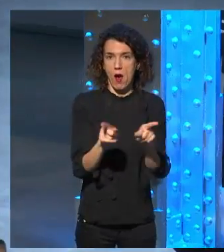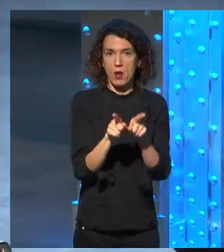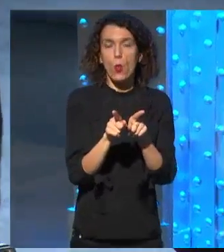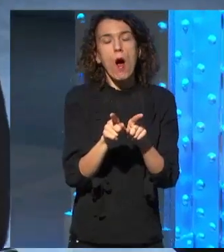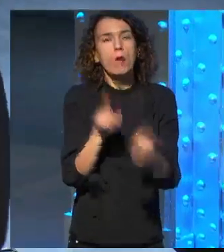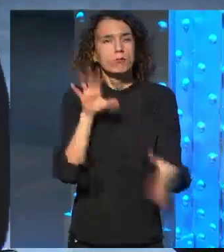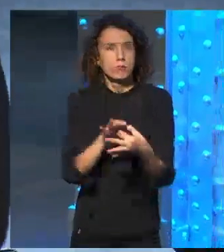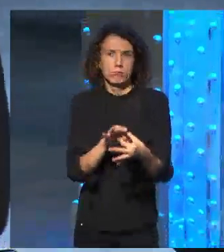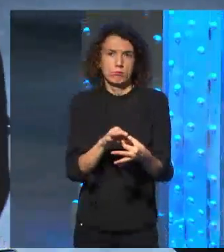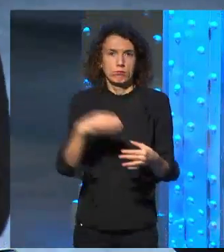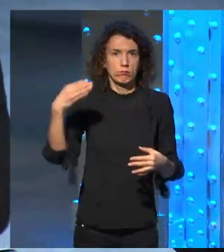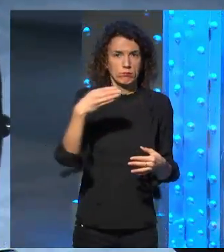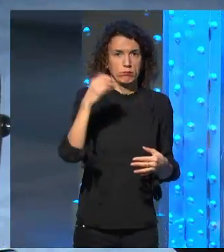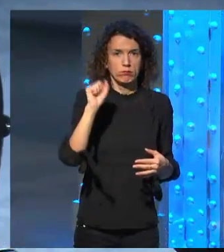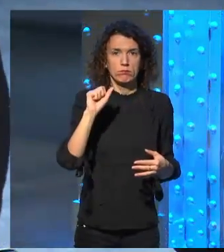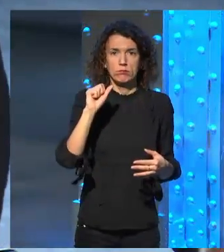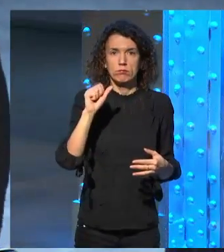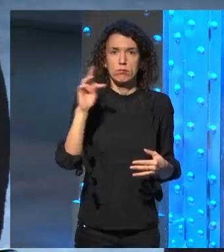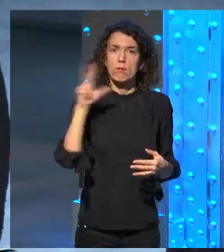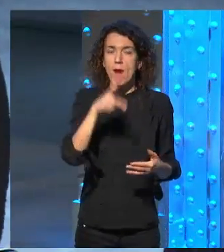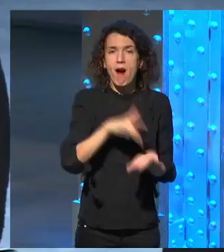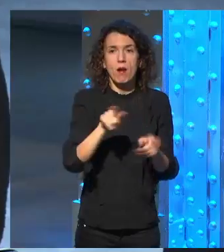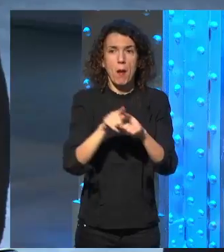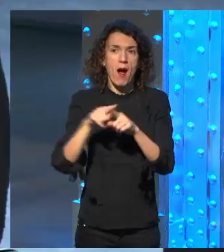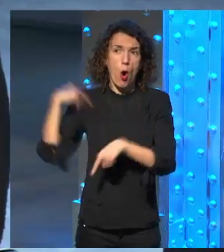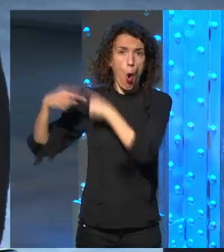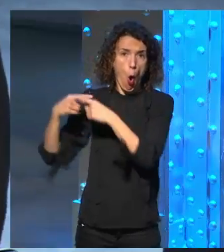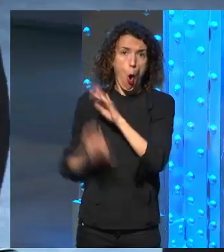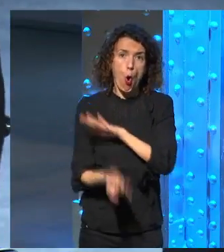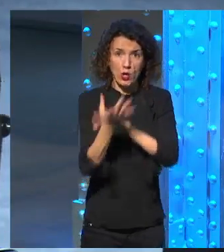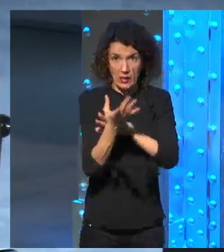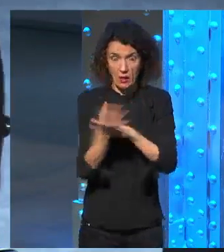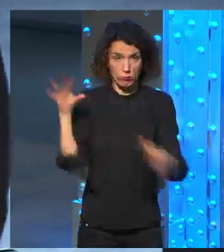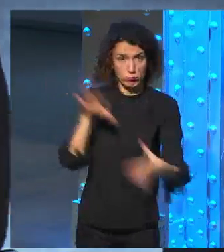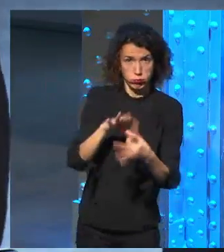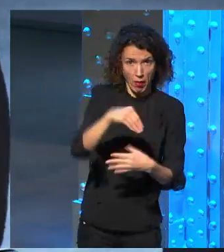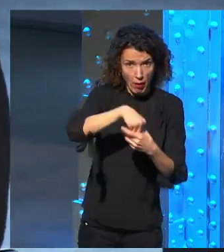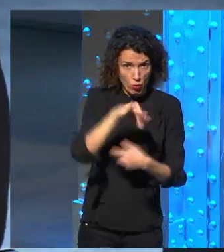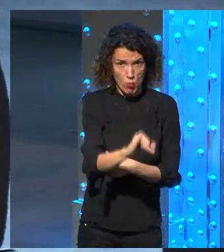una referencia a Bach, al origen, ¿no? Al origen de todo. De repente todo esto